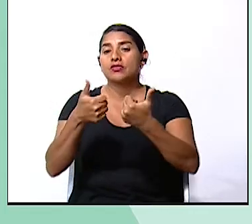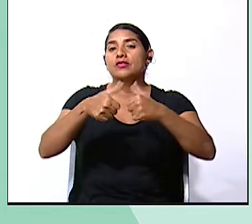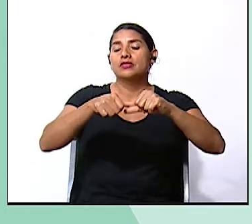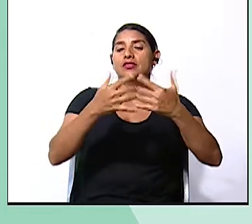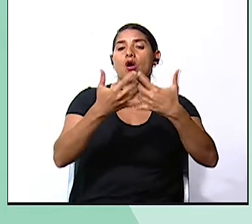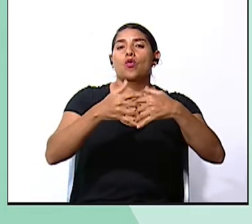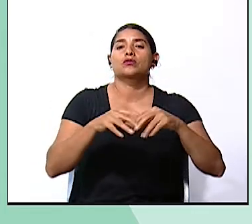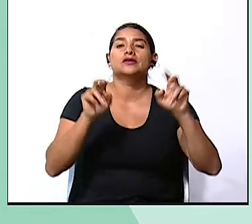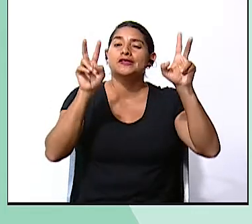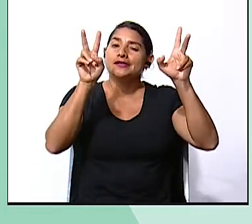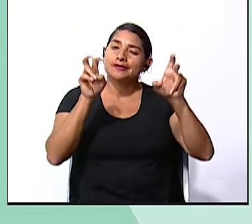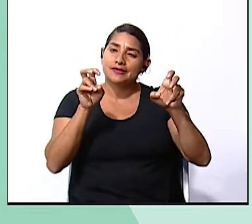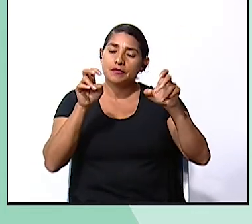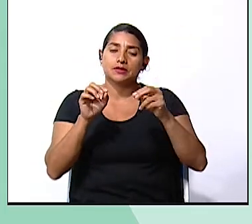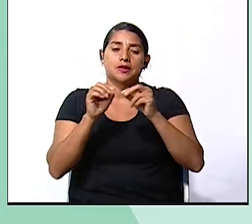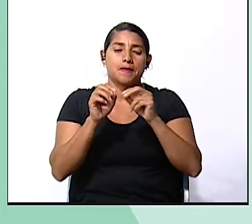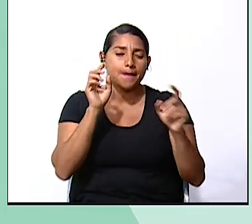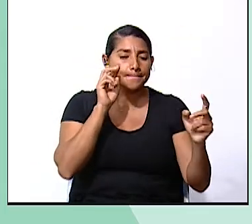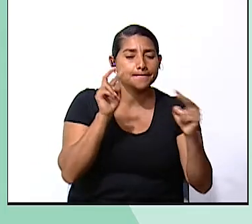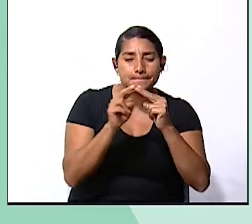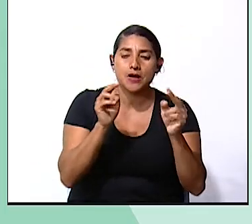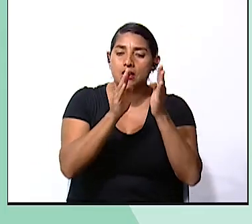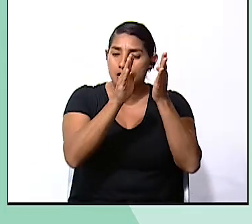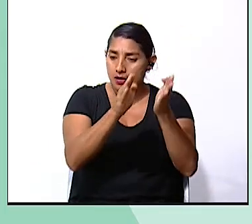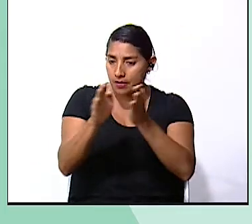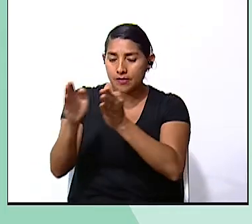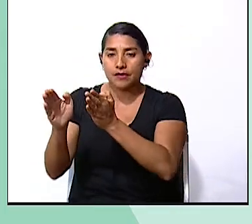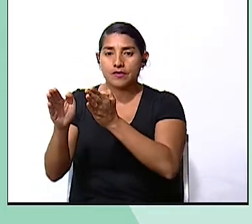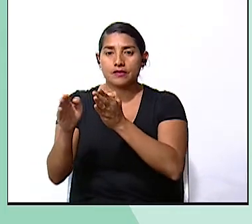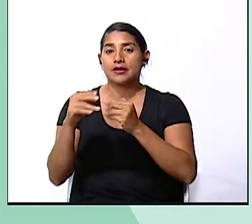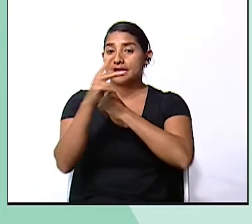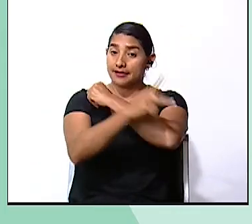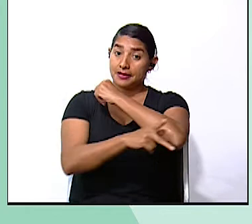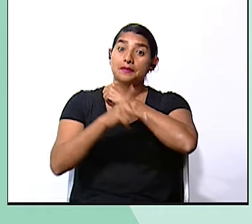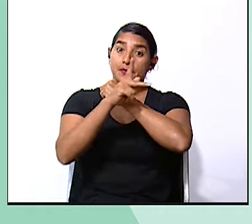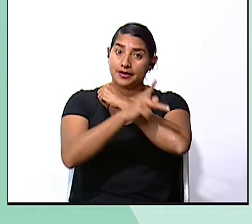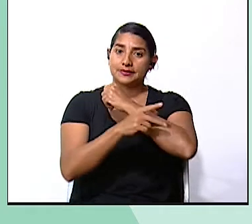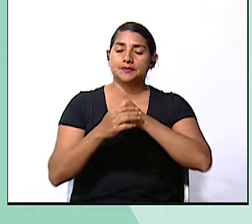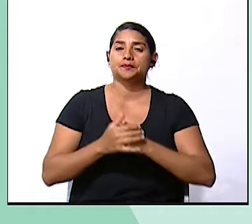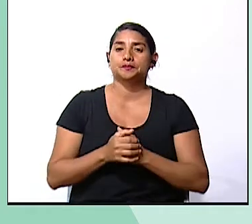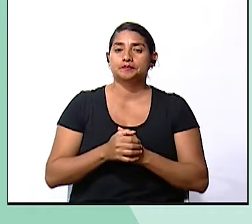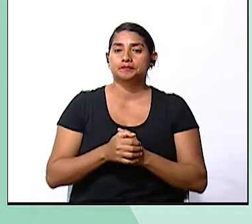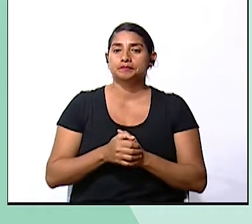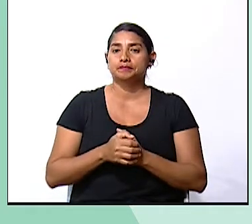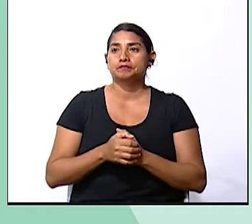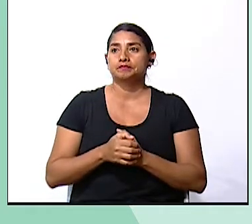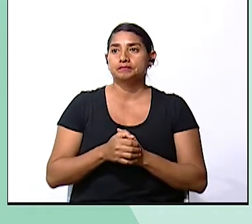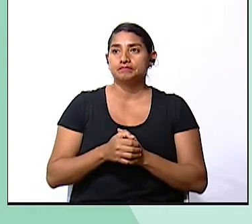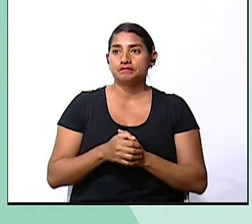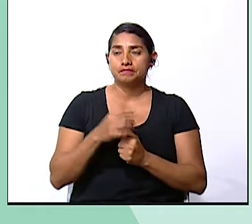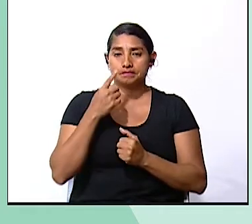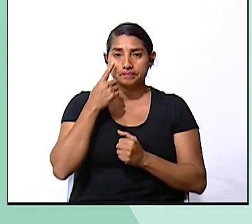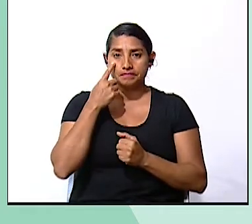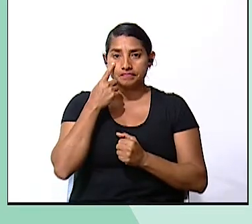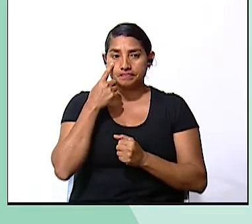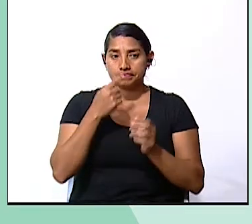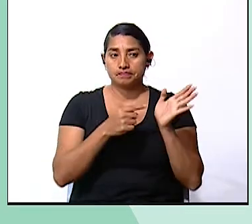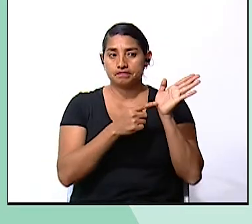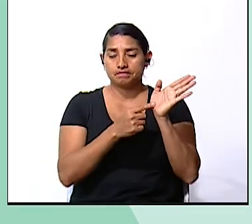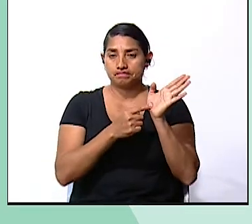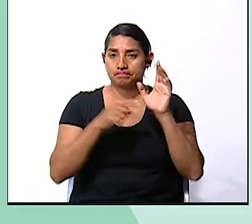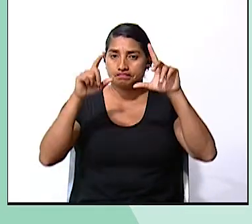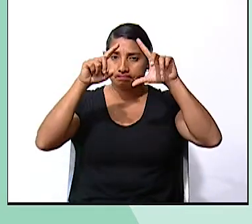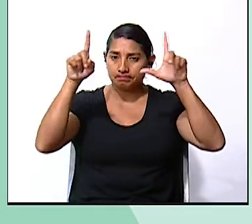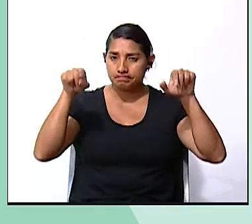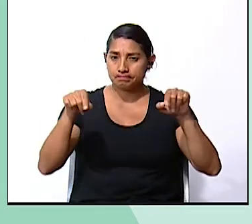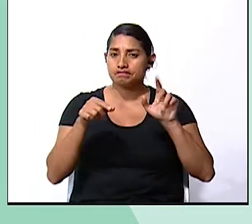con asuntos que se buscaban ordenar en el país. Voy a ponerles acá una presentación que